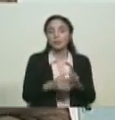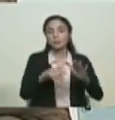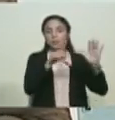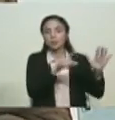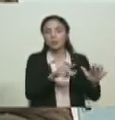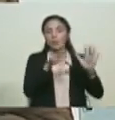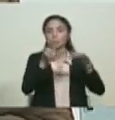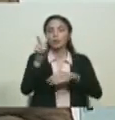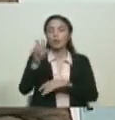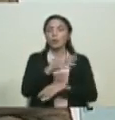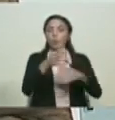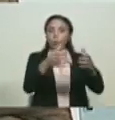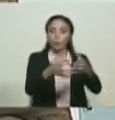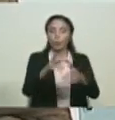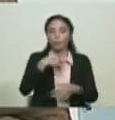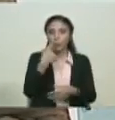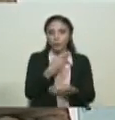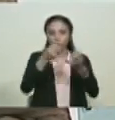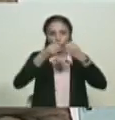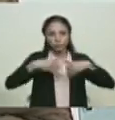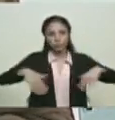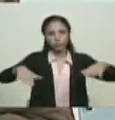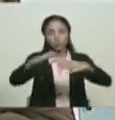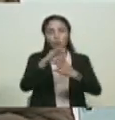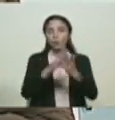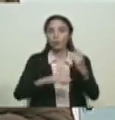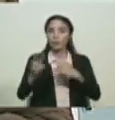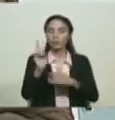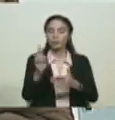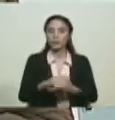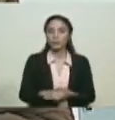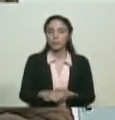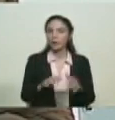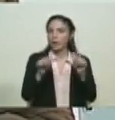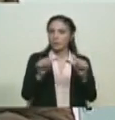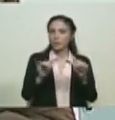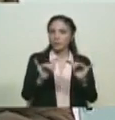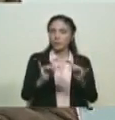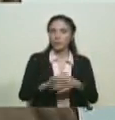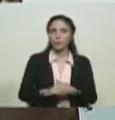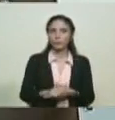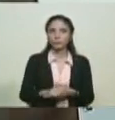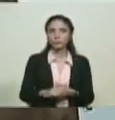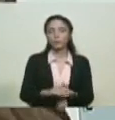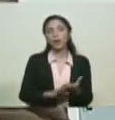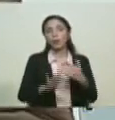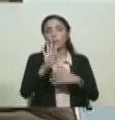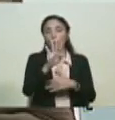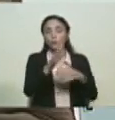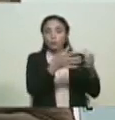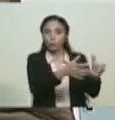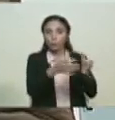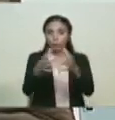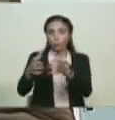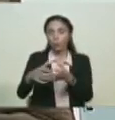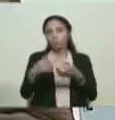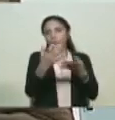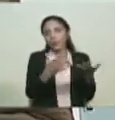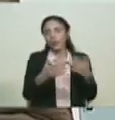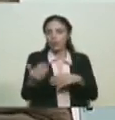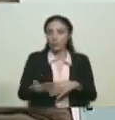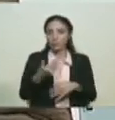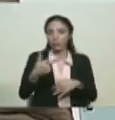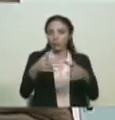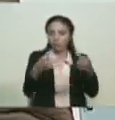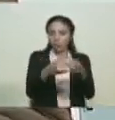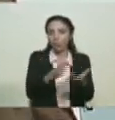vg están en el territorio nacional en ella se reunieron cuatro elementos fundamentales de nuestra organización